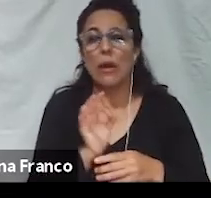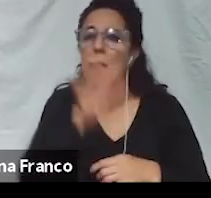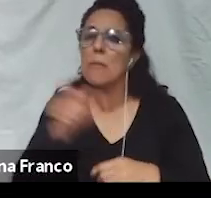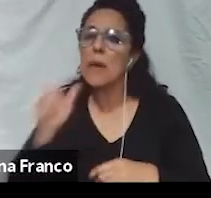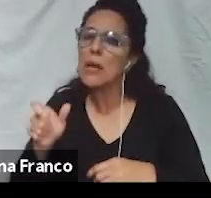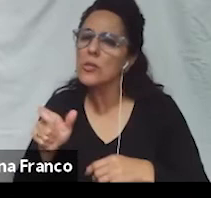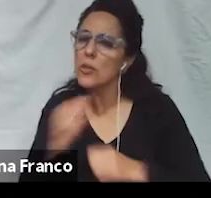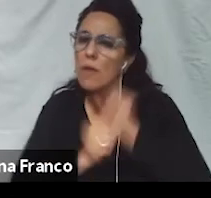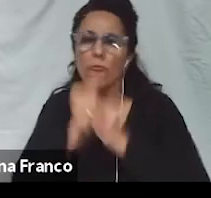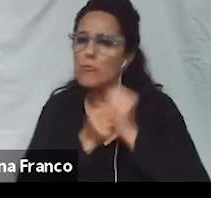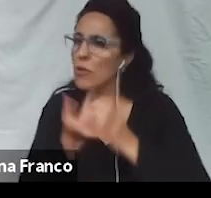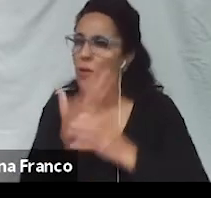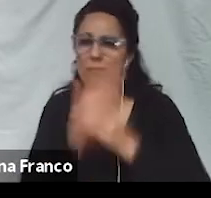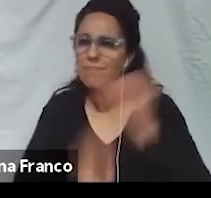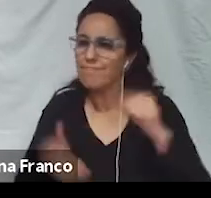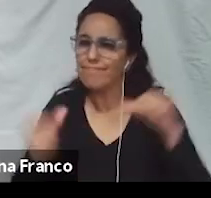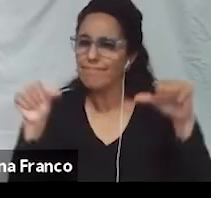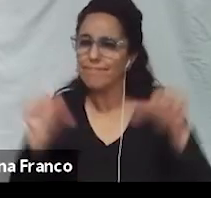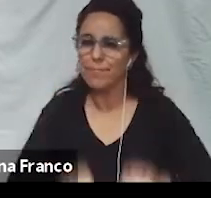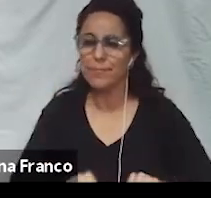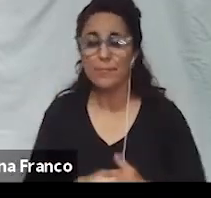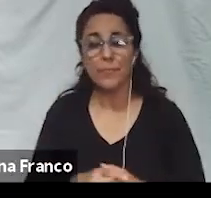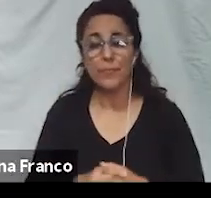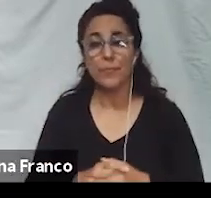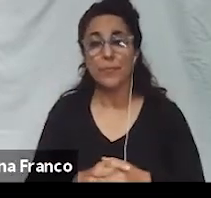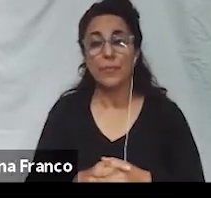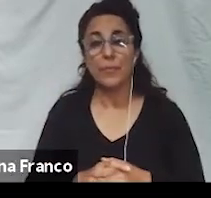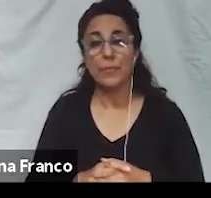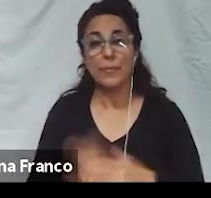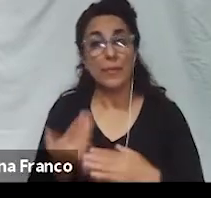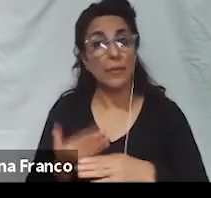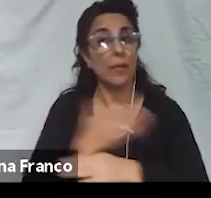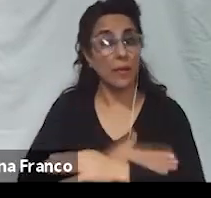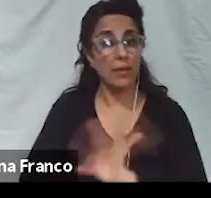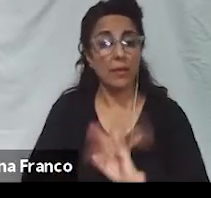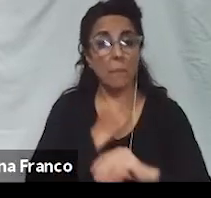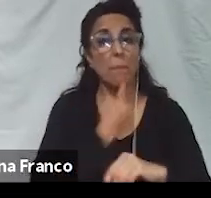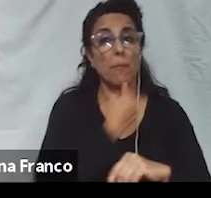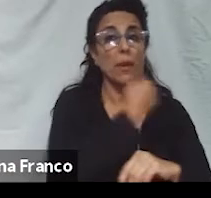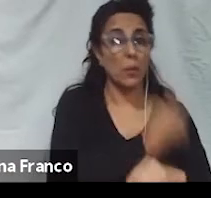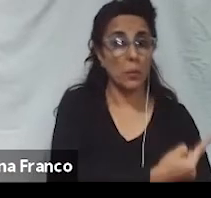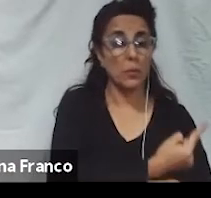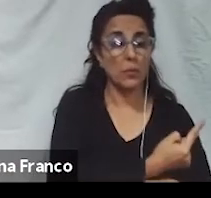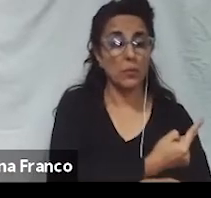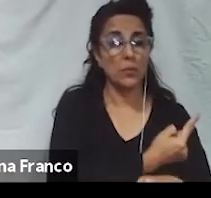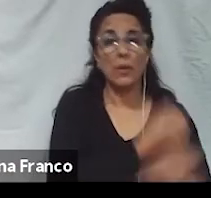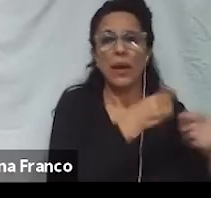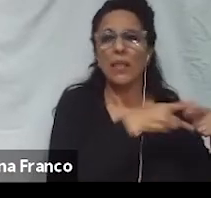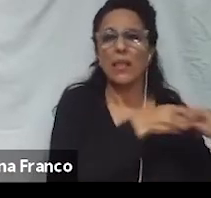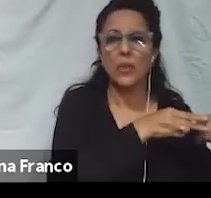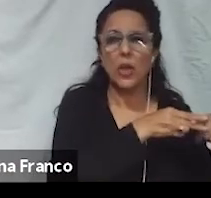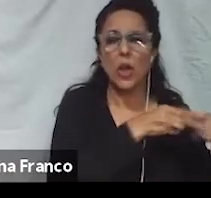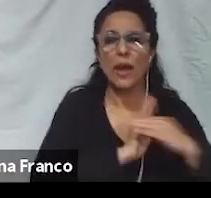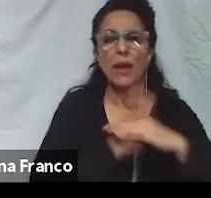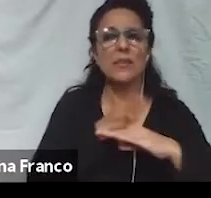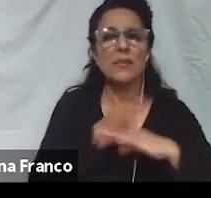web, va a haber algo que no va a funcionar. Entonces es importante preguntarle al cliente para qué tecnologías quiere que sea